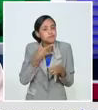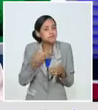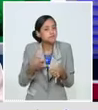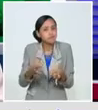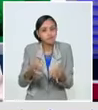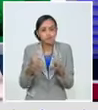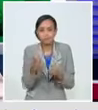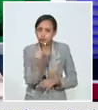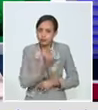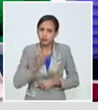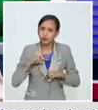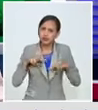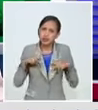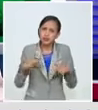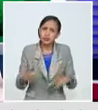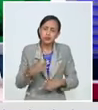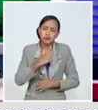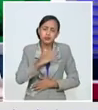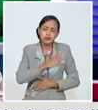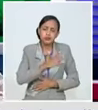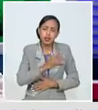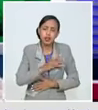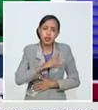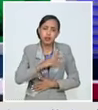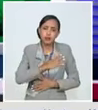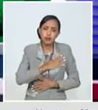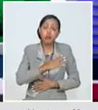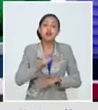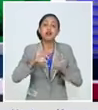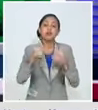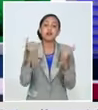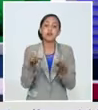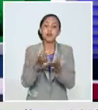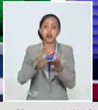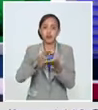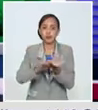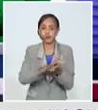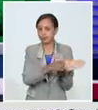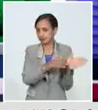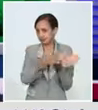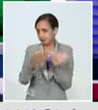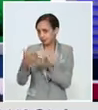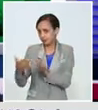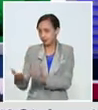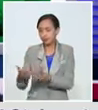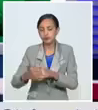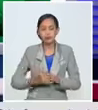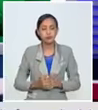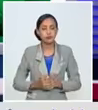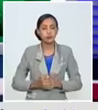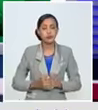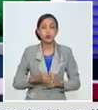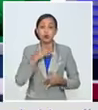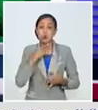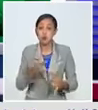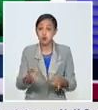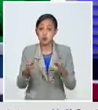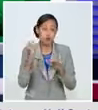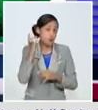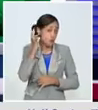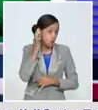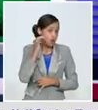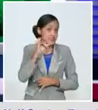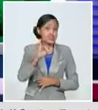Reiteramos nuestras condolencias a familiares y amistades. Fallece una paciente de 60 años de edad